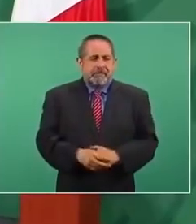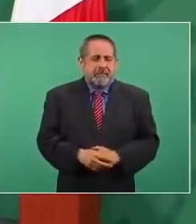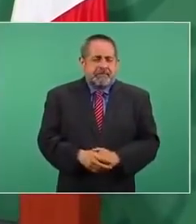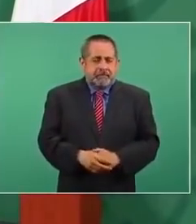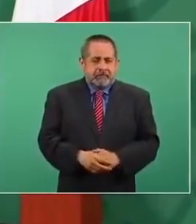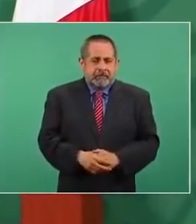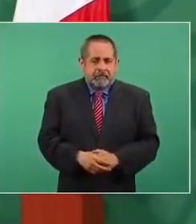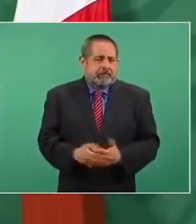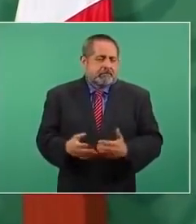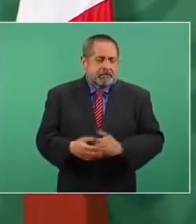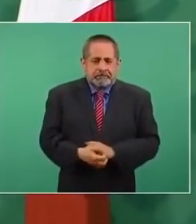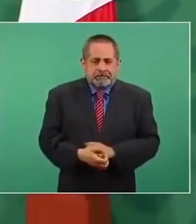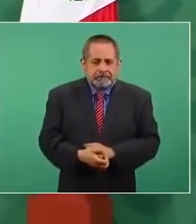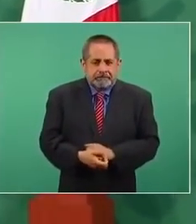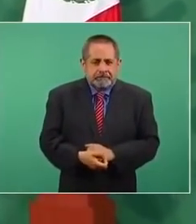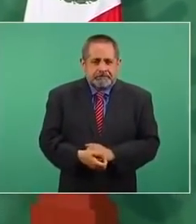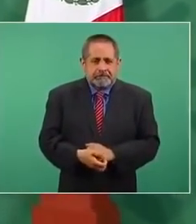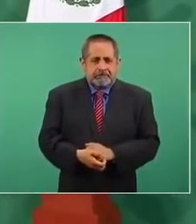porque